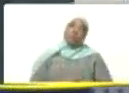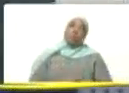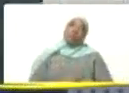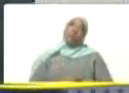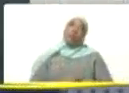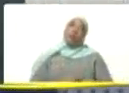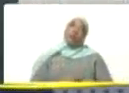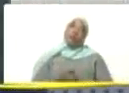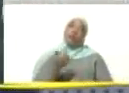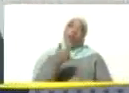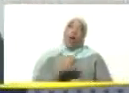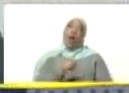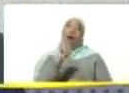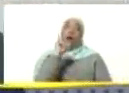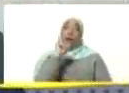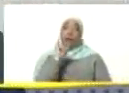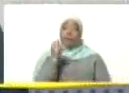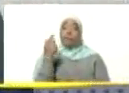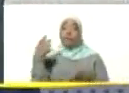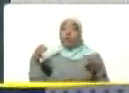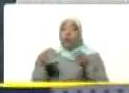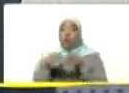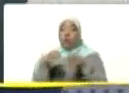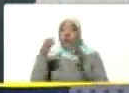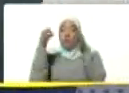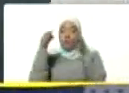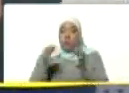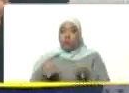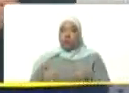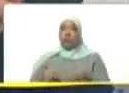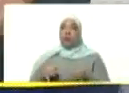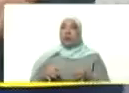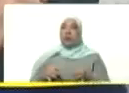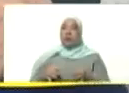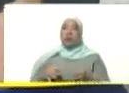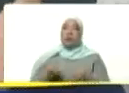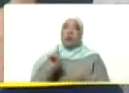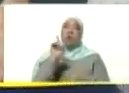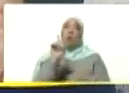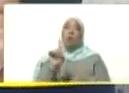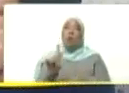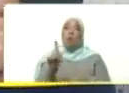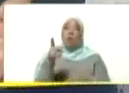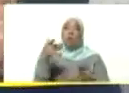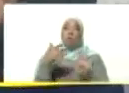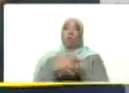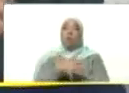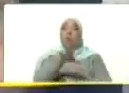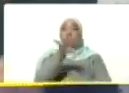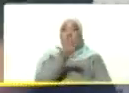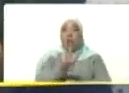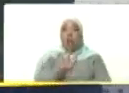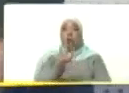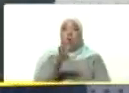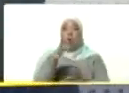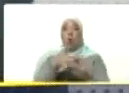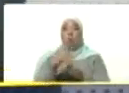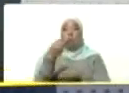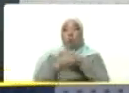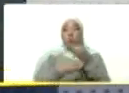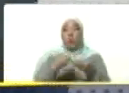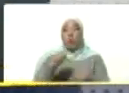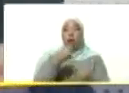It is required of us. Se nos exige to provide the same